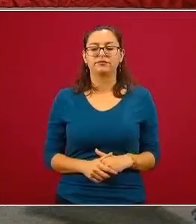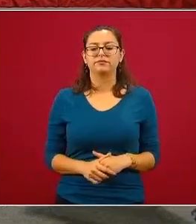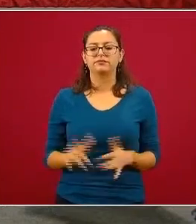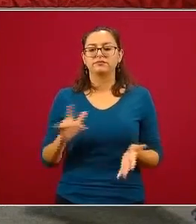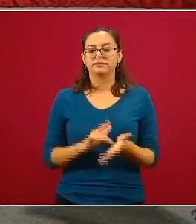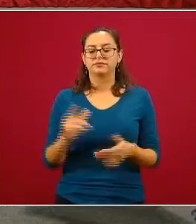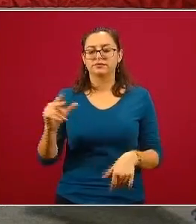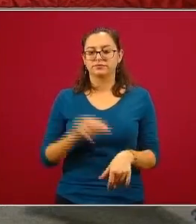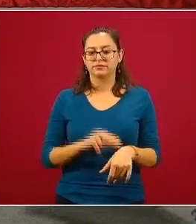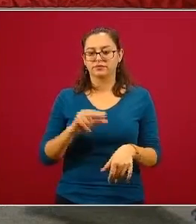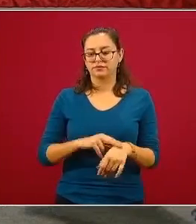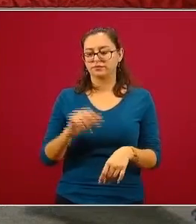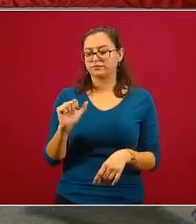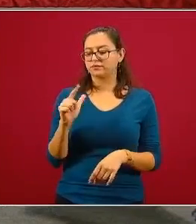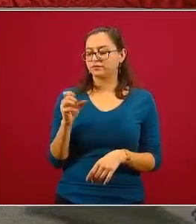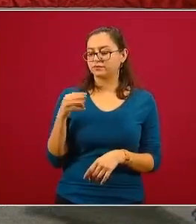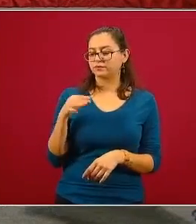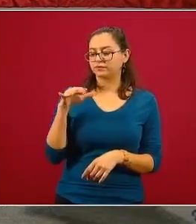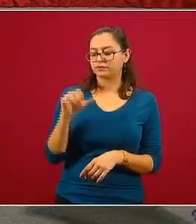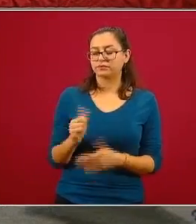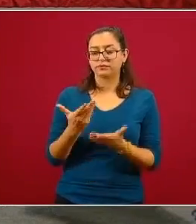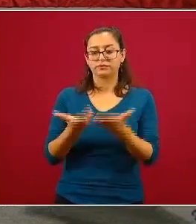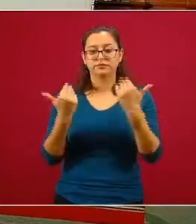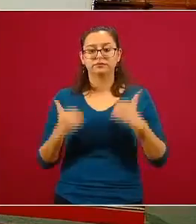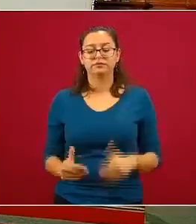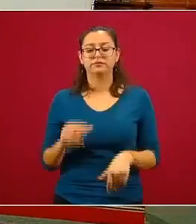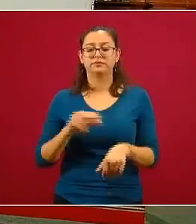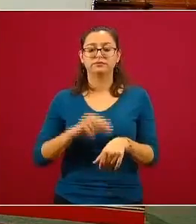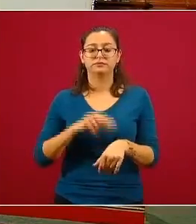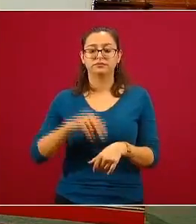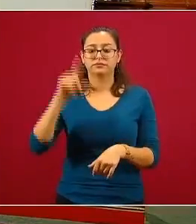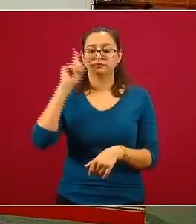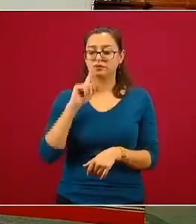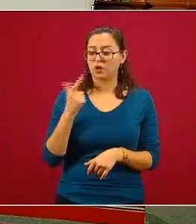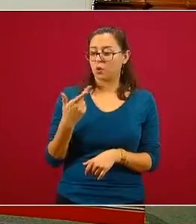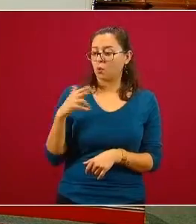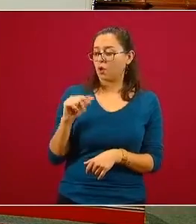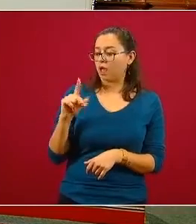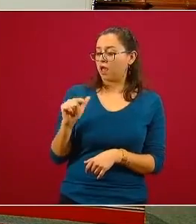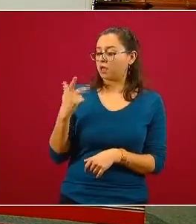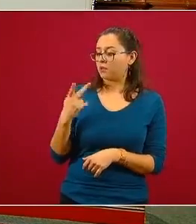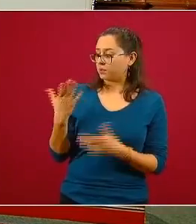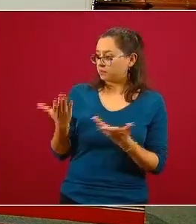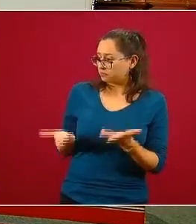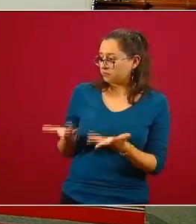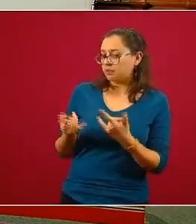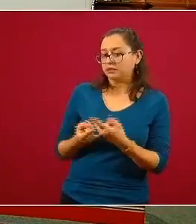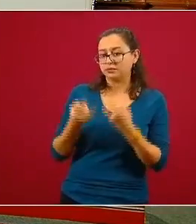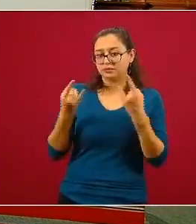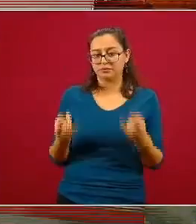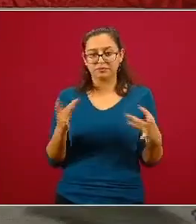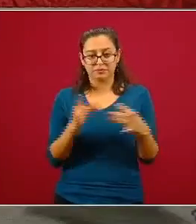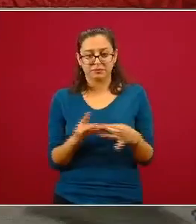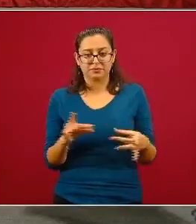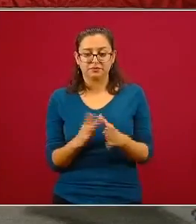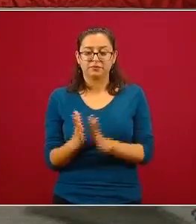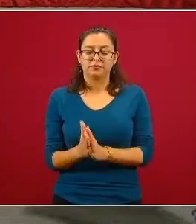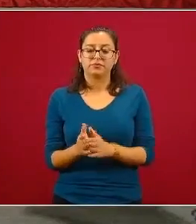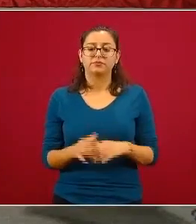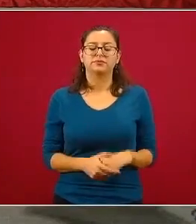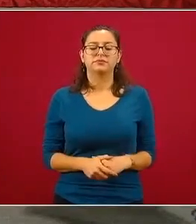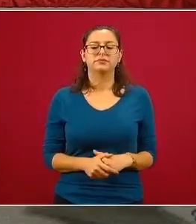Le pedimos atentamente a la doctora Guadalupe Guerrero Avendaño si nos comparte su experiencia. Doctora. Muchísimas gracias.